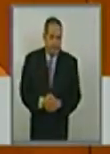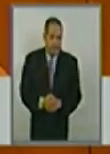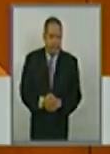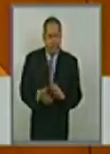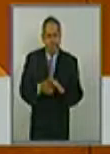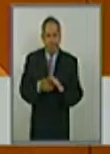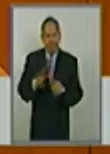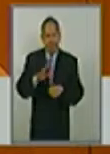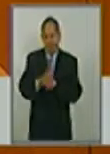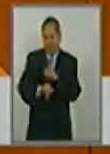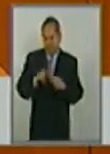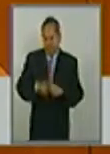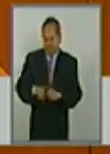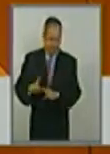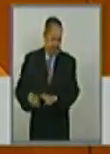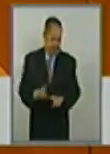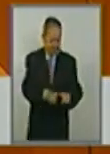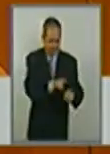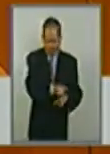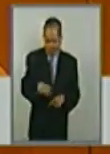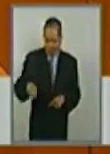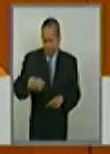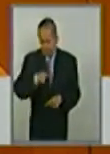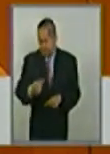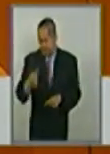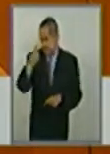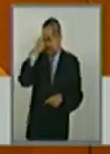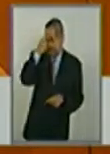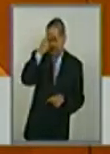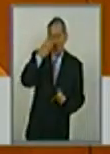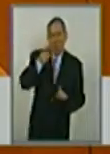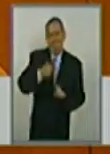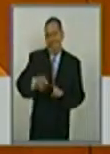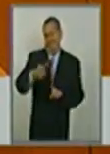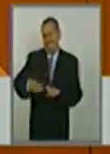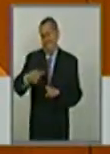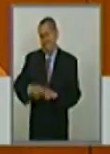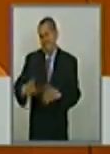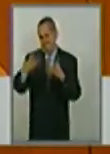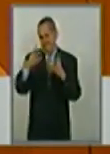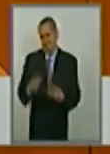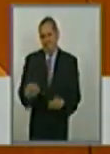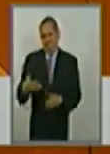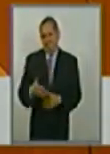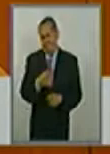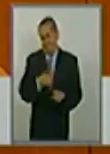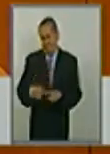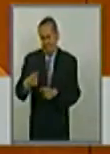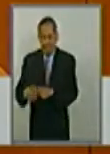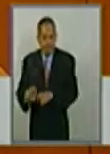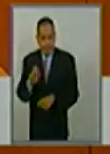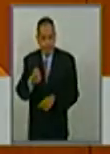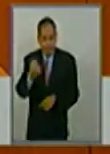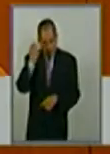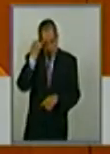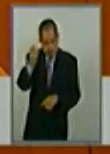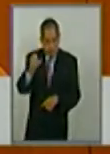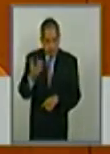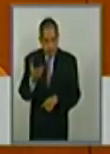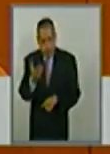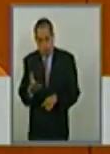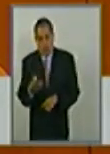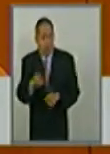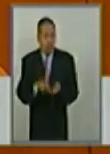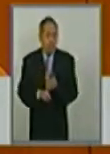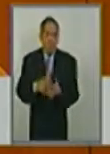de especies biológicas, nos viene a la mente una gran variedad que existe en ellas. En este sentido, podemos decir